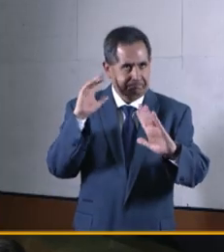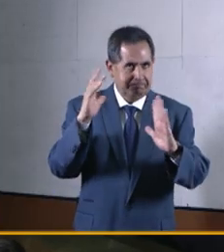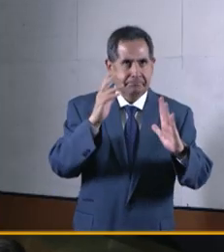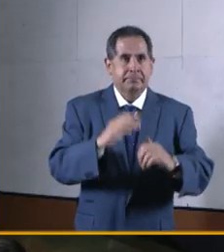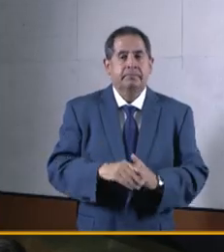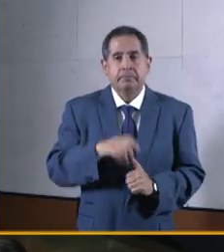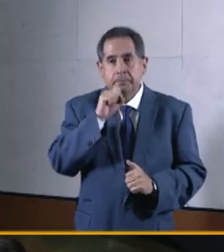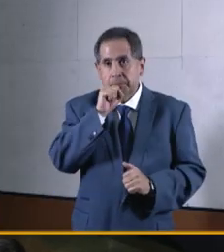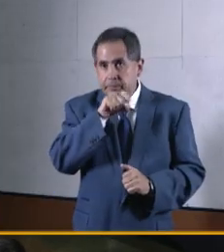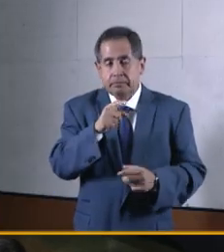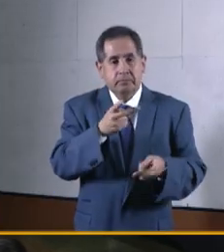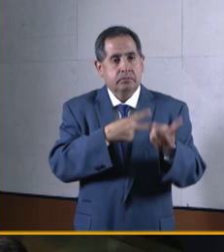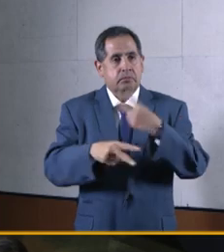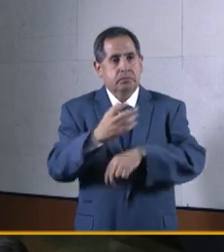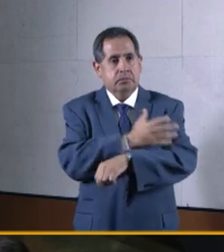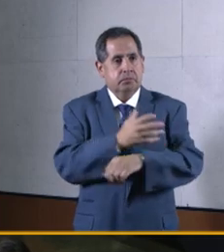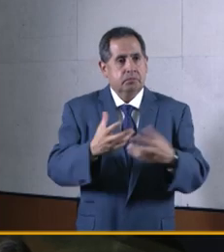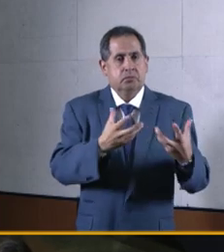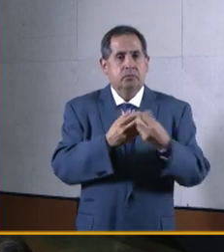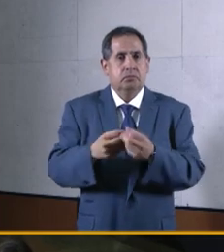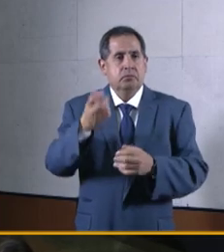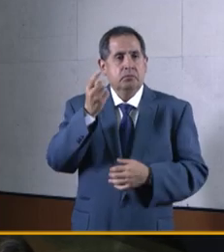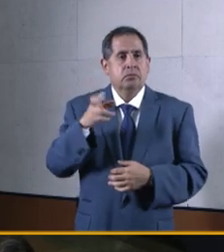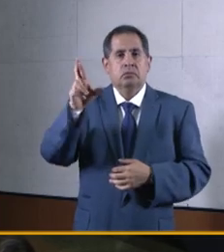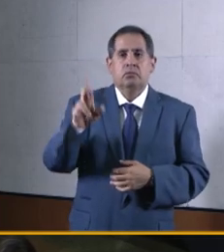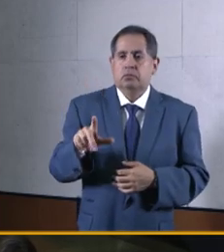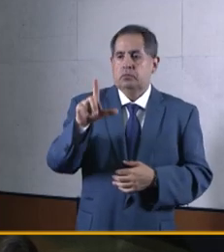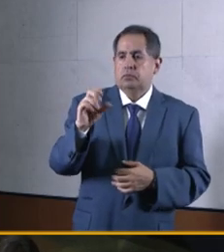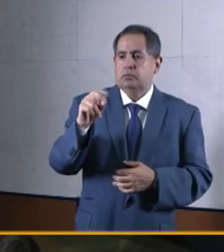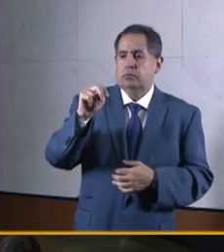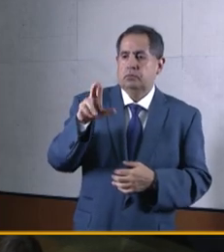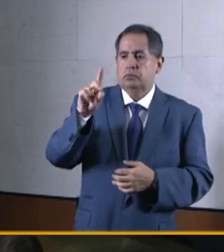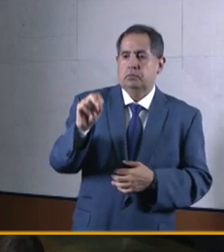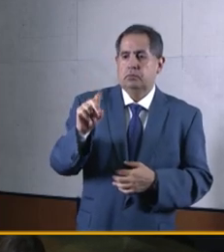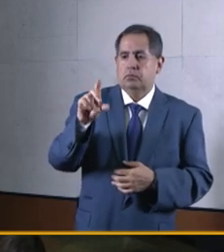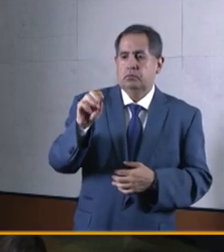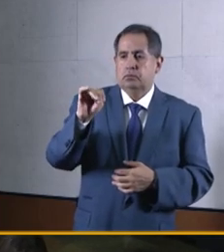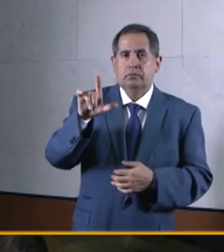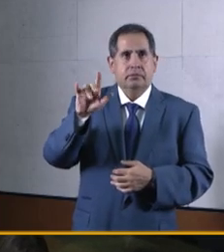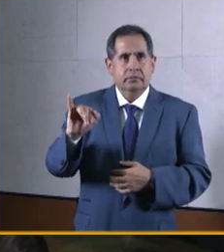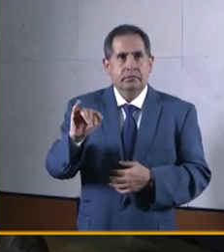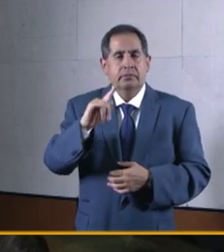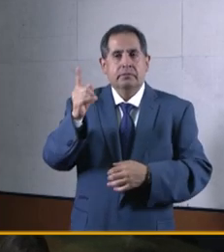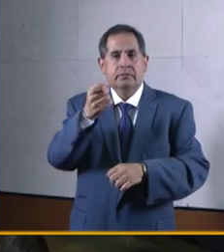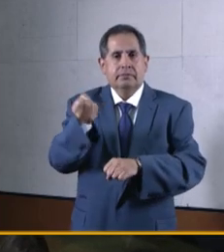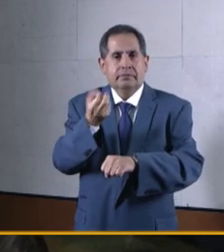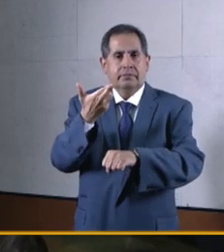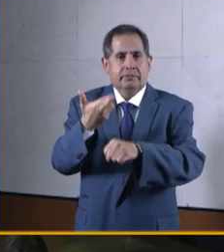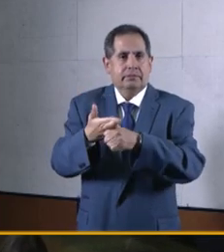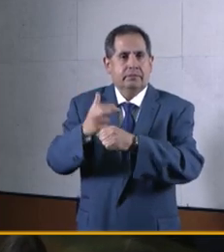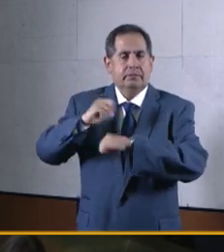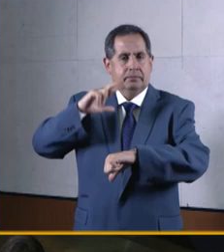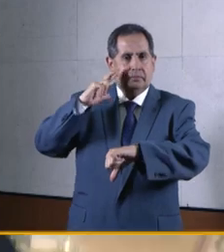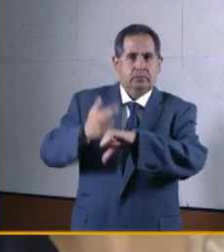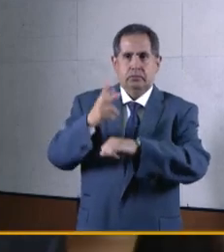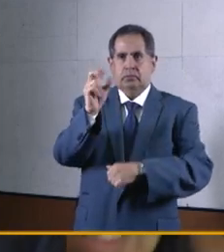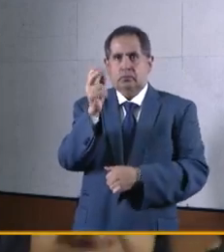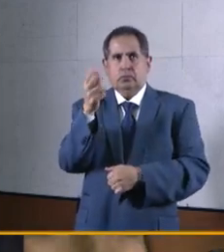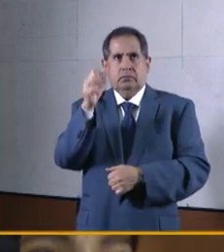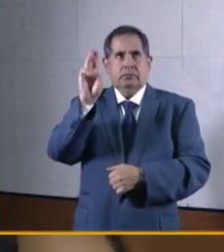nos acompañan también el doctor leonardo lomelí vanegas secretario general de la